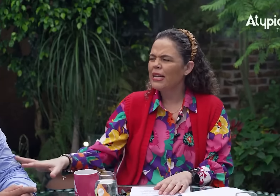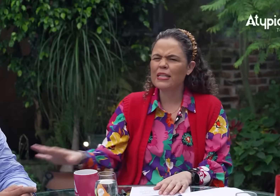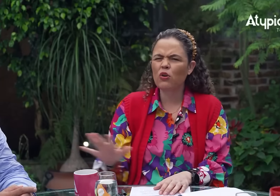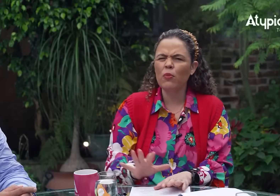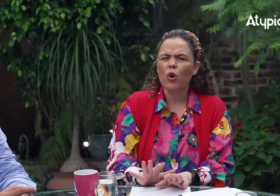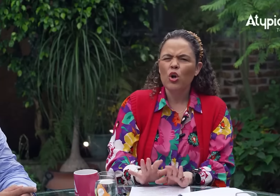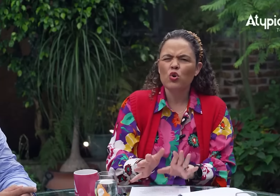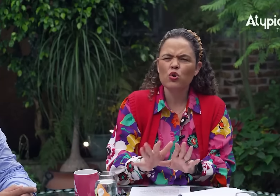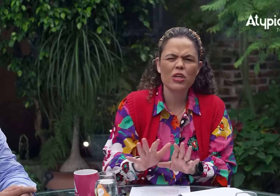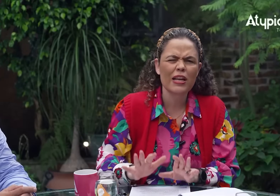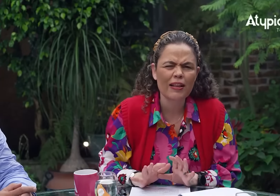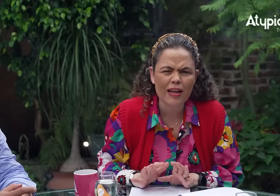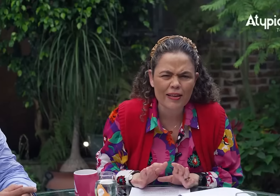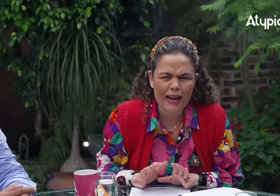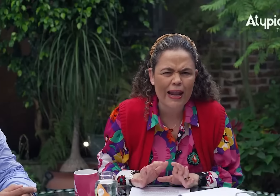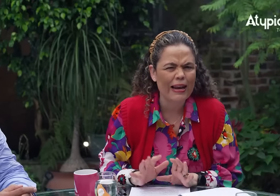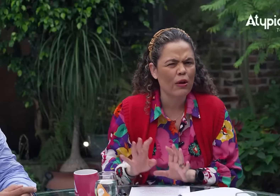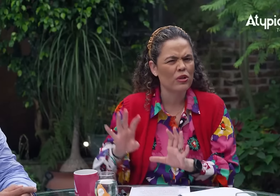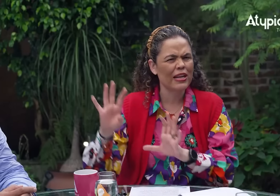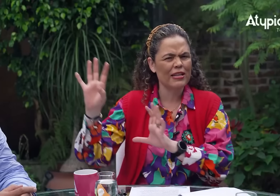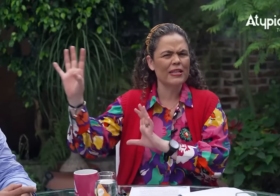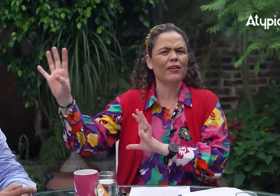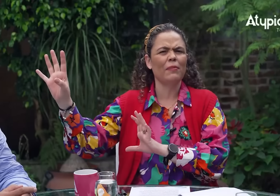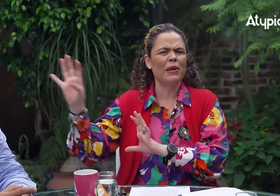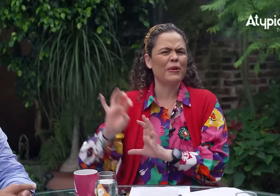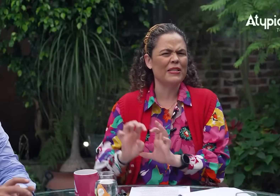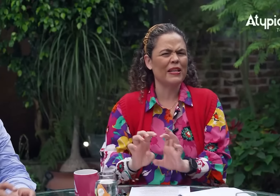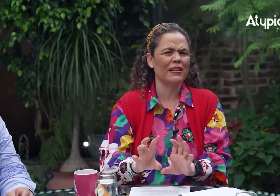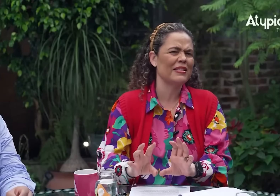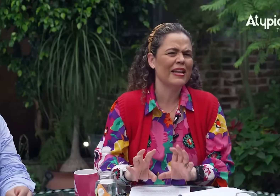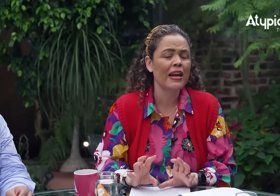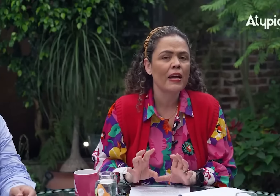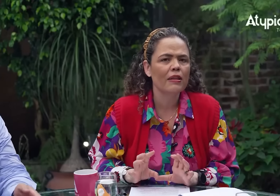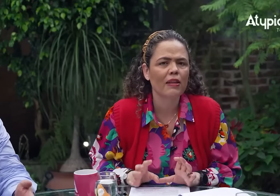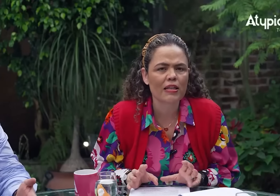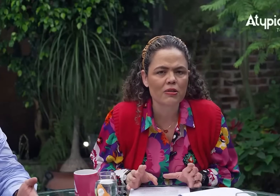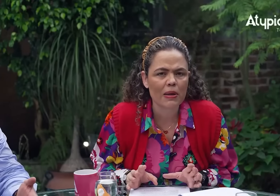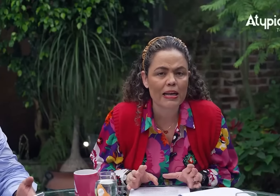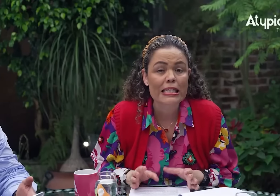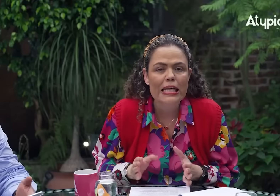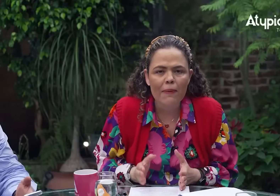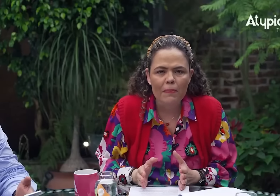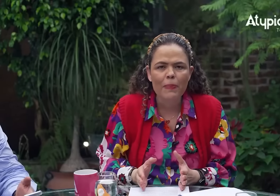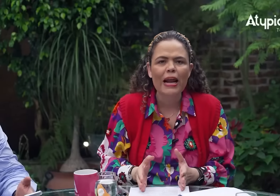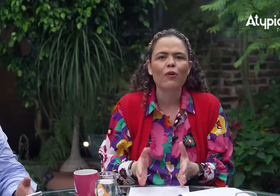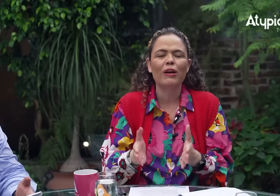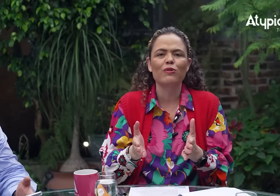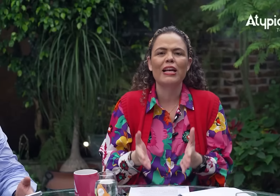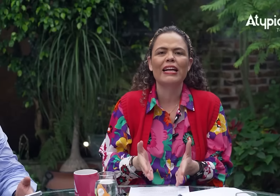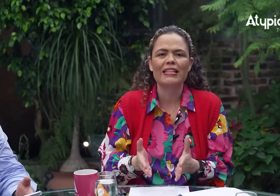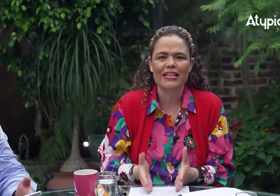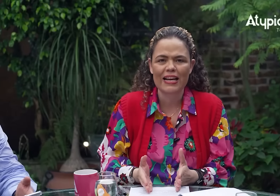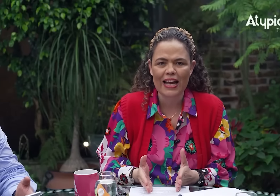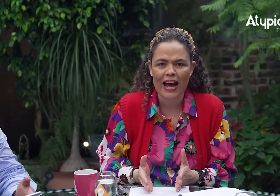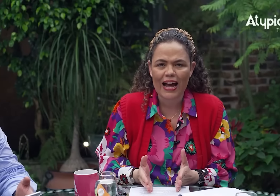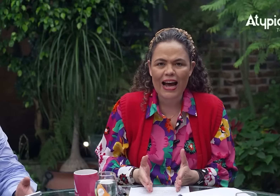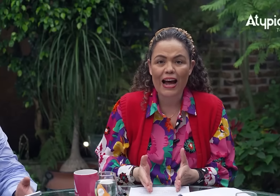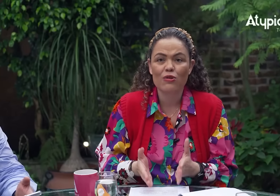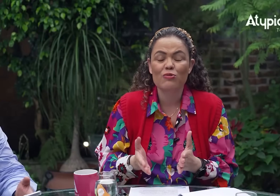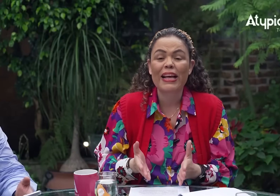mil, así como no sería tanta lana, no serían 7 mil, presidenta, serían 3,000. ¿Saben para lo que nos